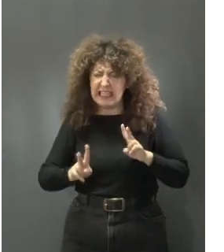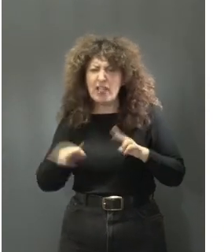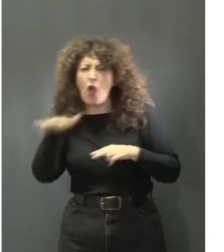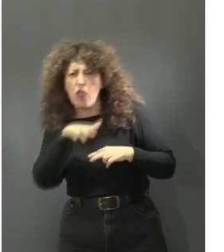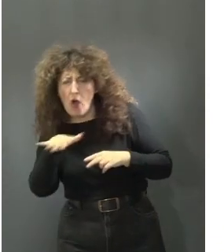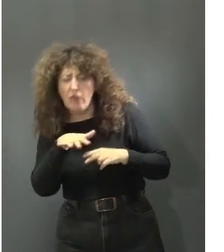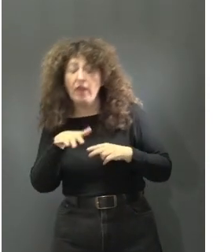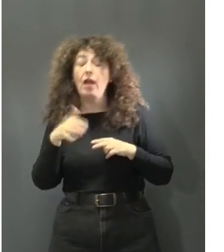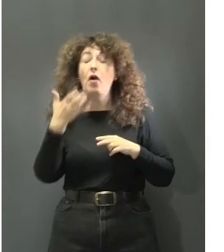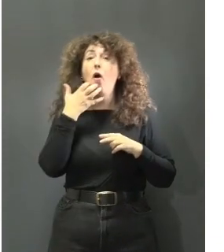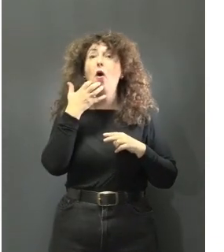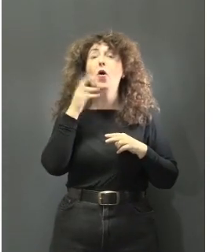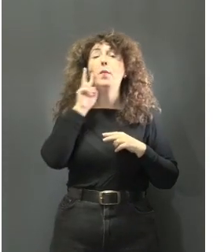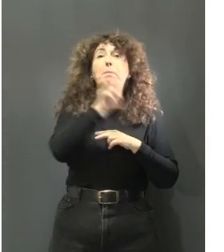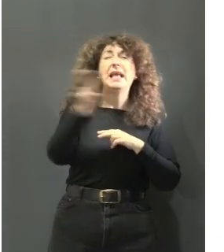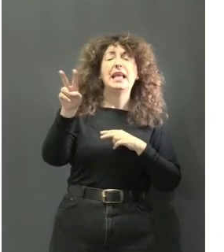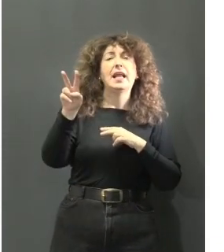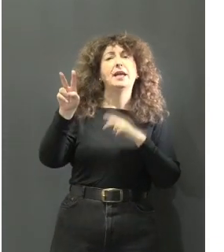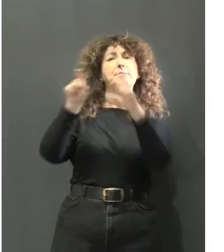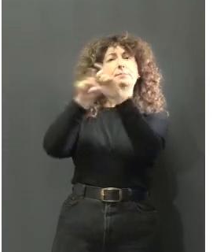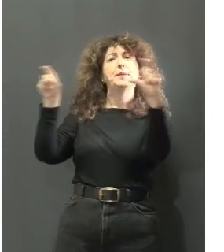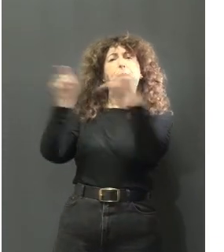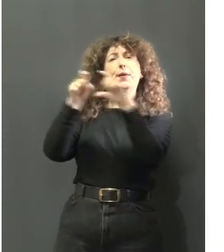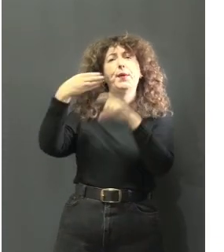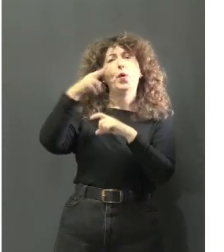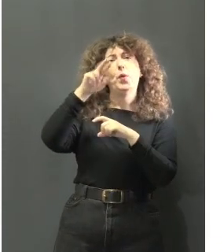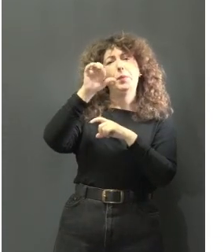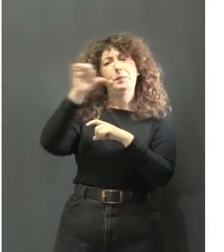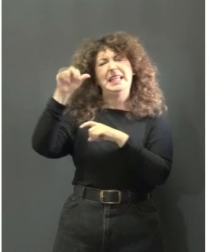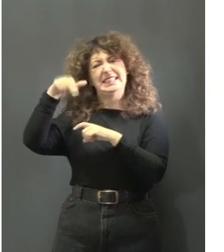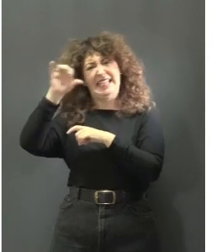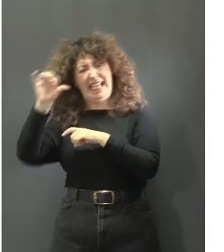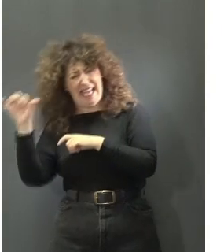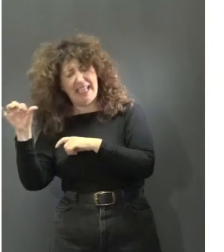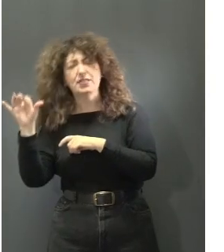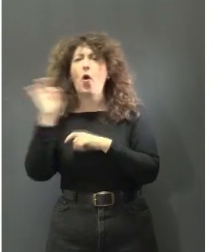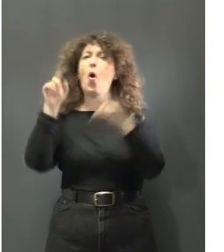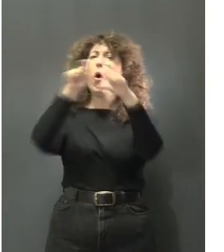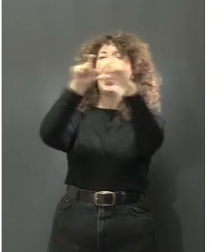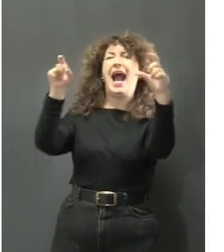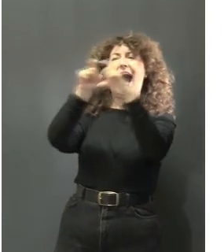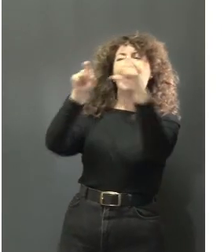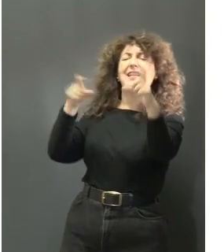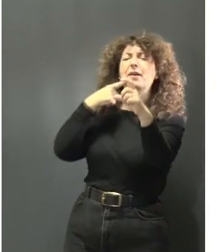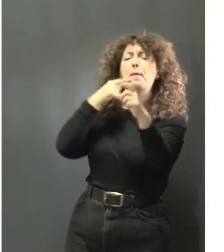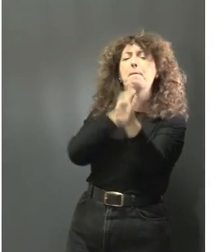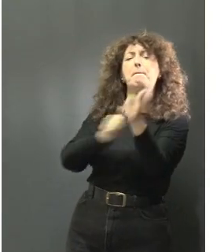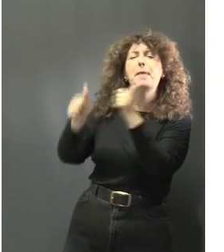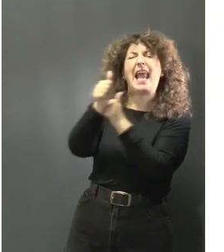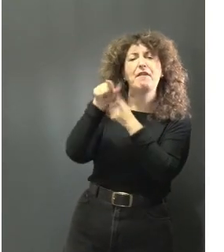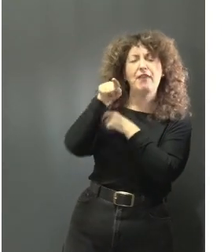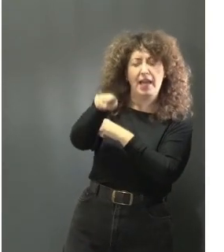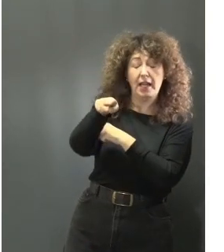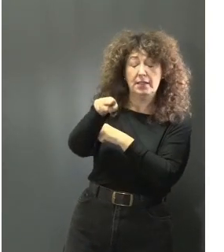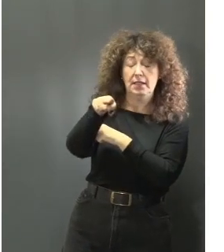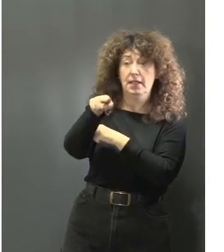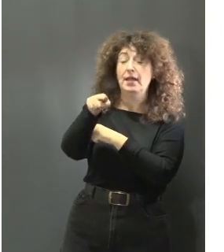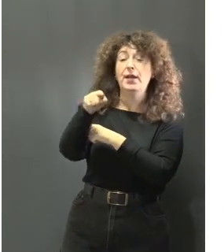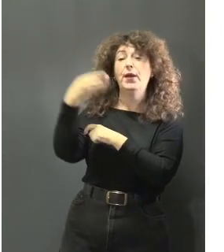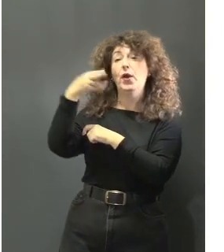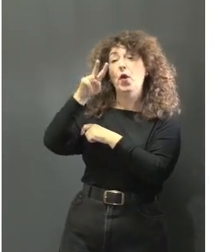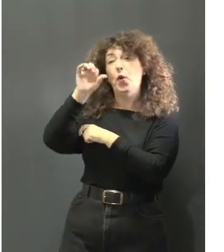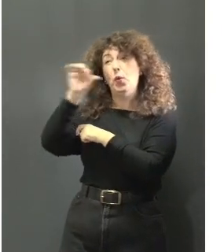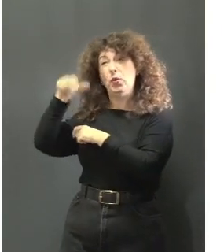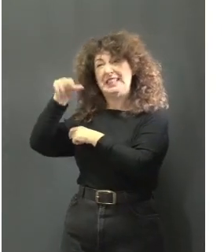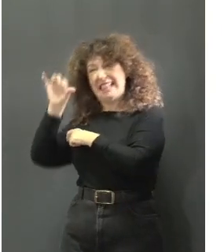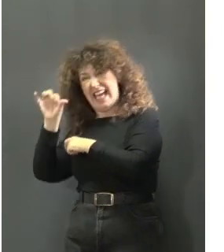ves señalizado business y otro cartel que pone preferente, y cuando luego preguntamos nos decían, es que business y preferente